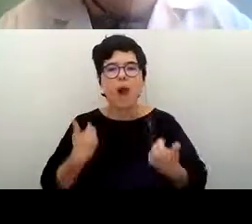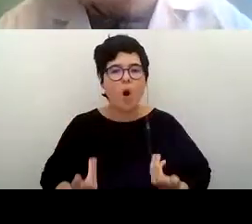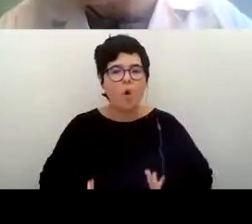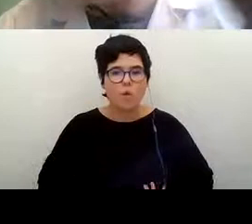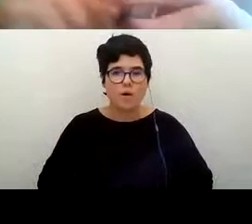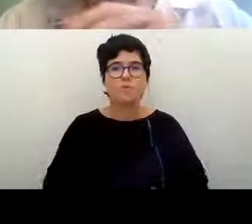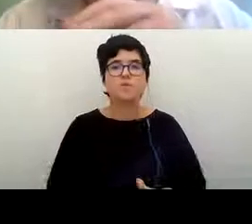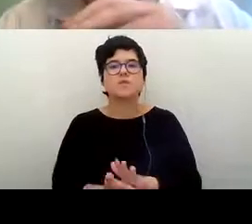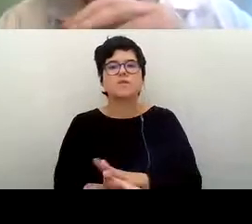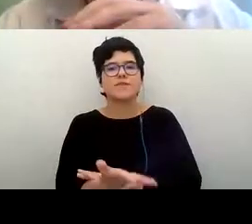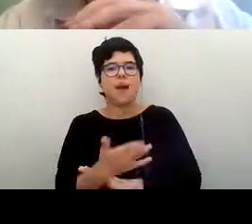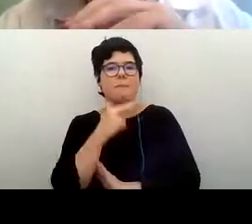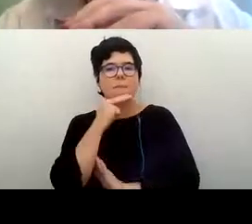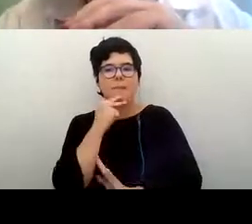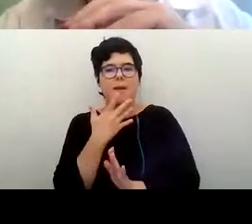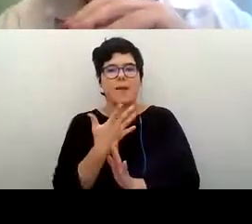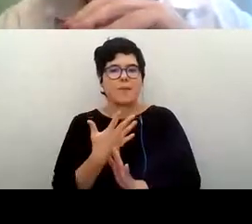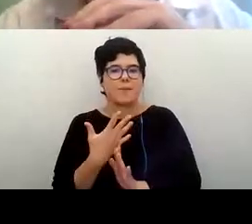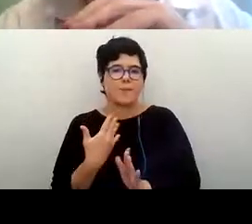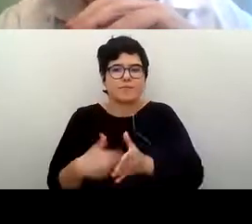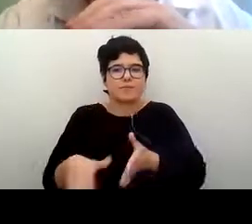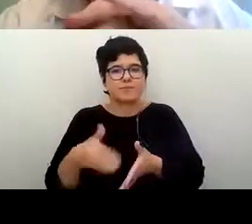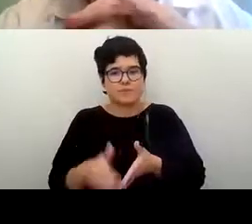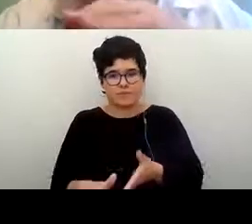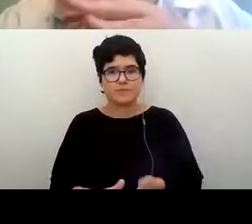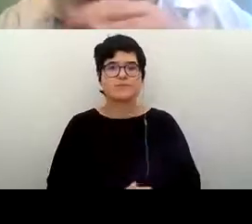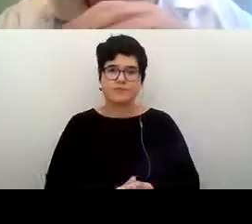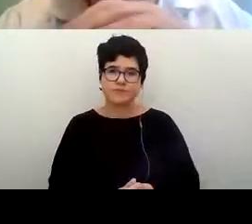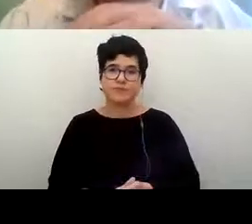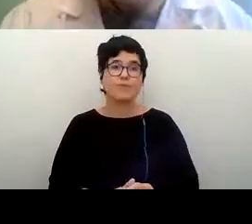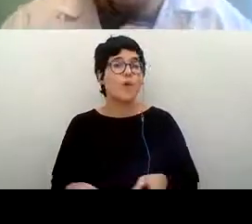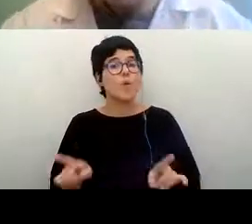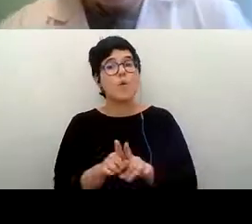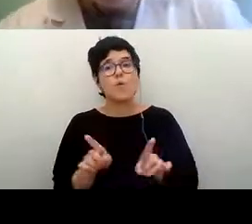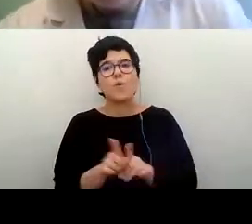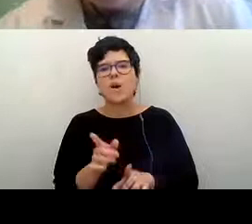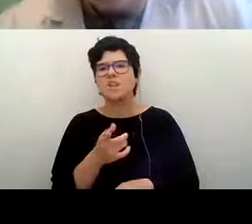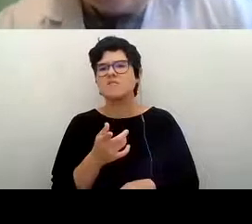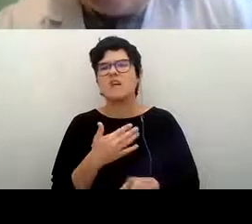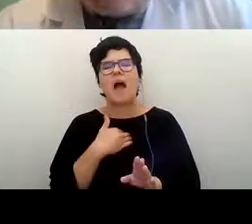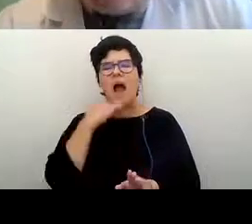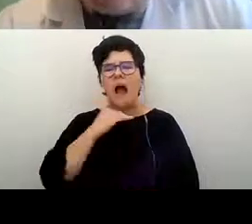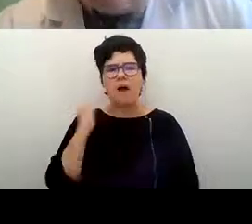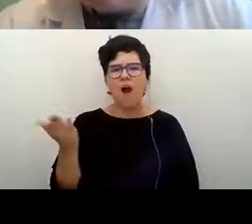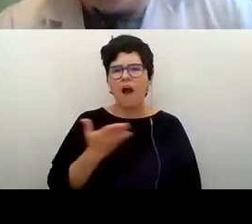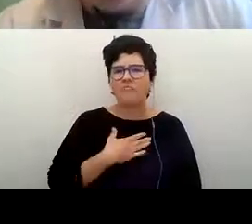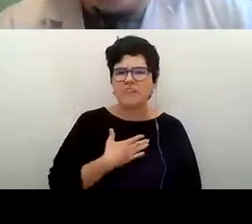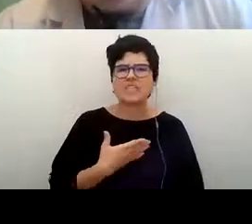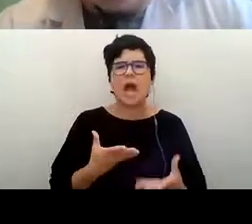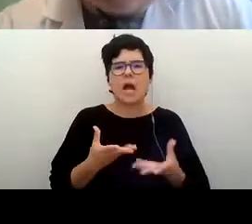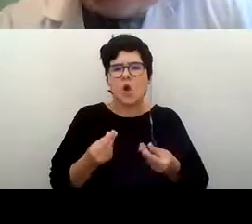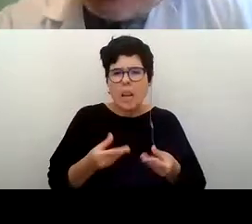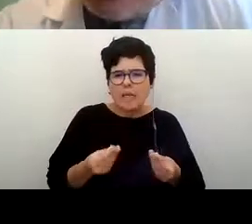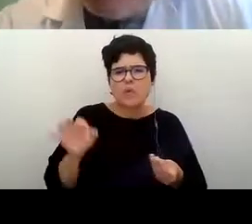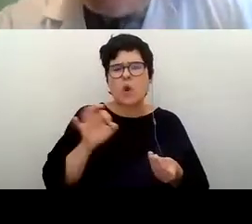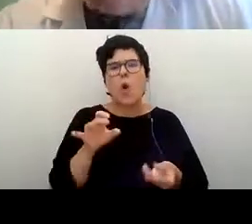efecto diurético, fundamentalmente un efecto diurético. Y tampoco afecta a los niveles de colesterol ni de glucosa. Por lo